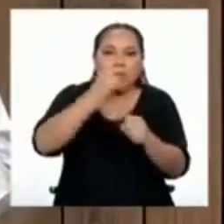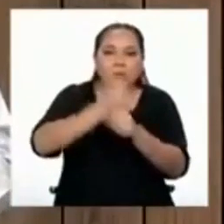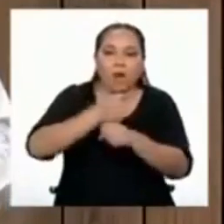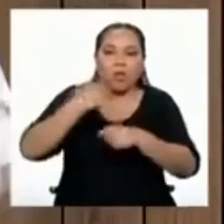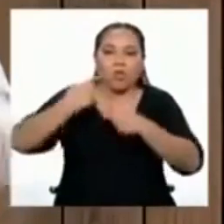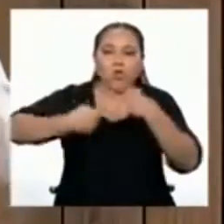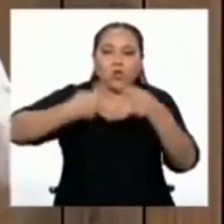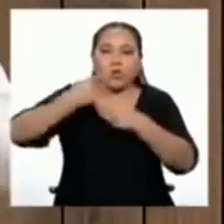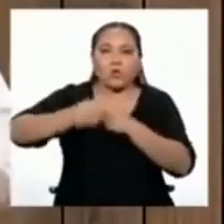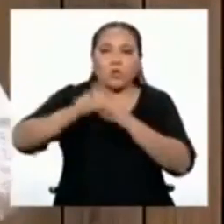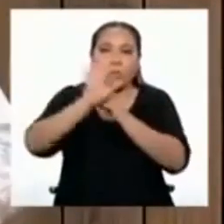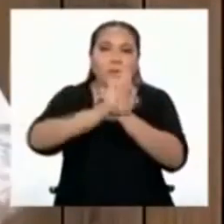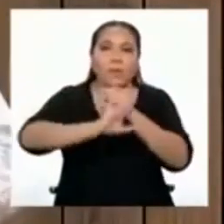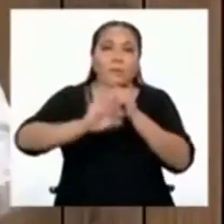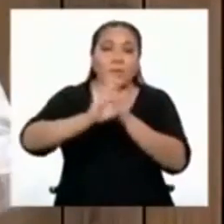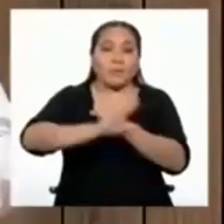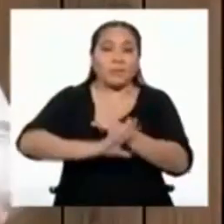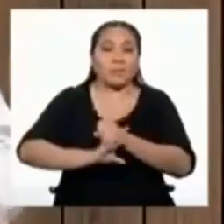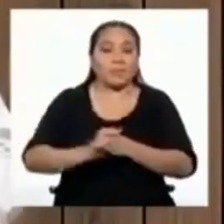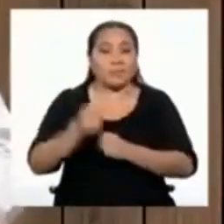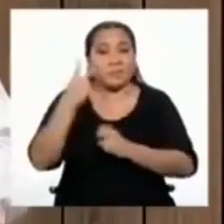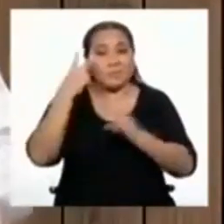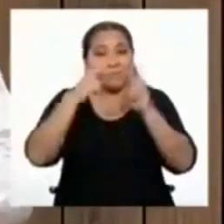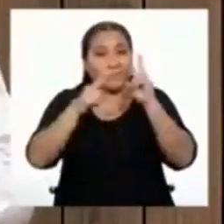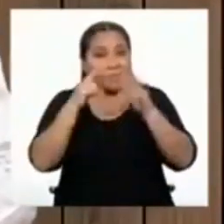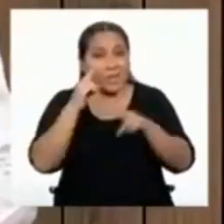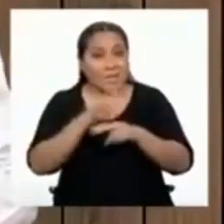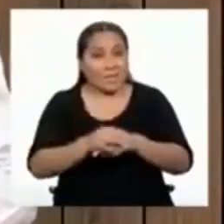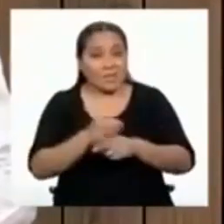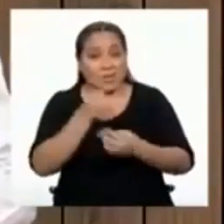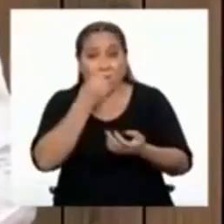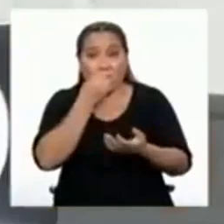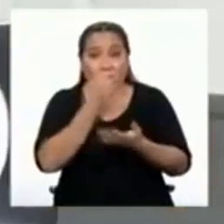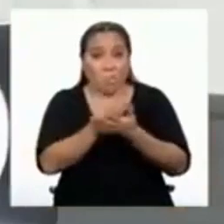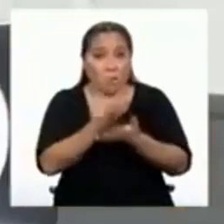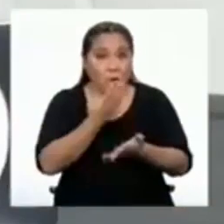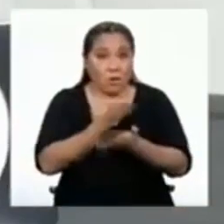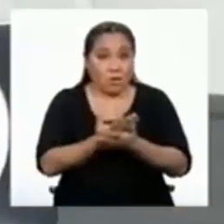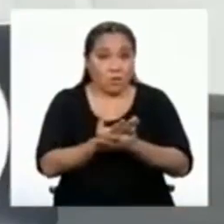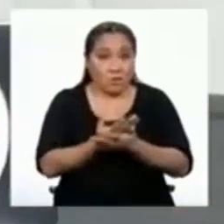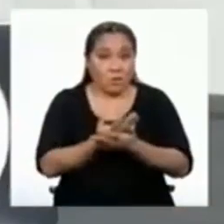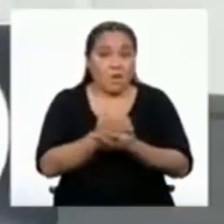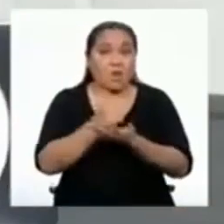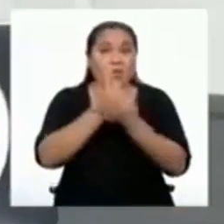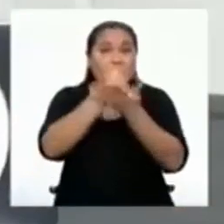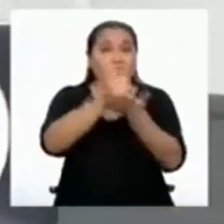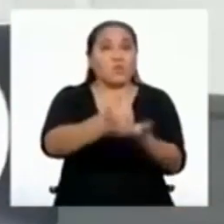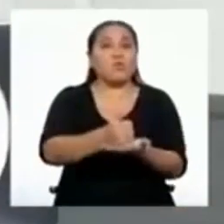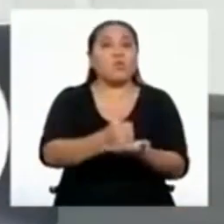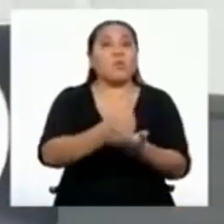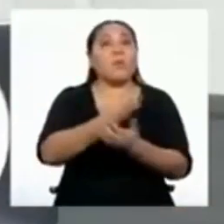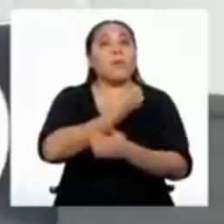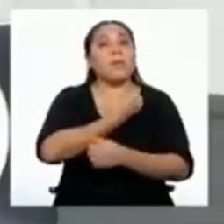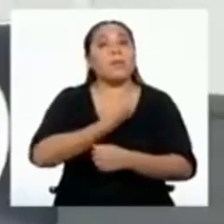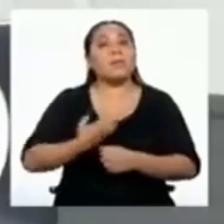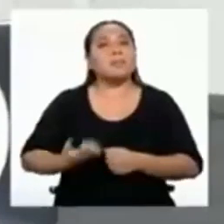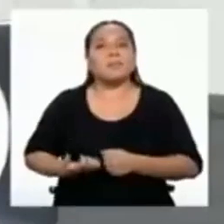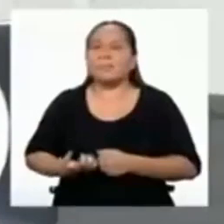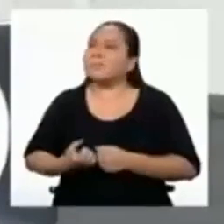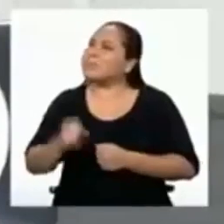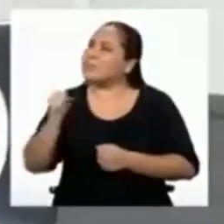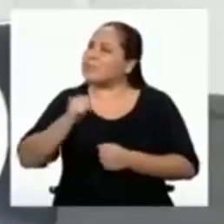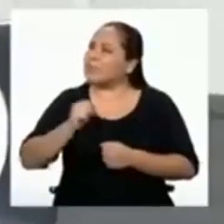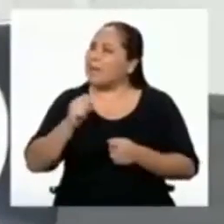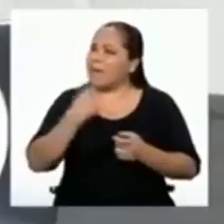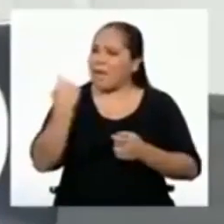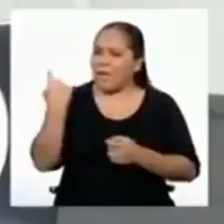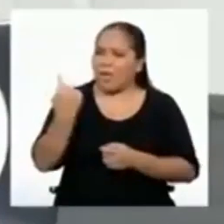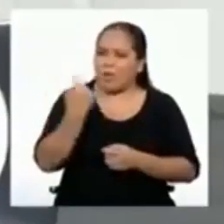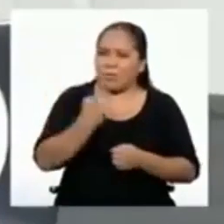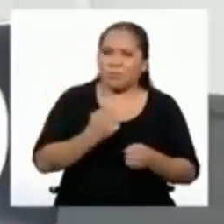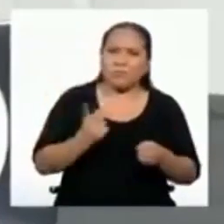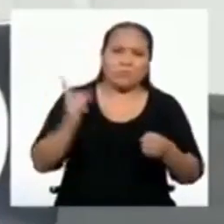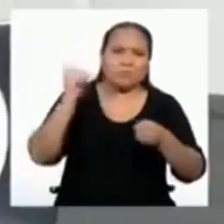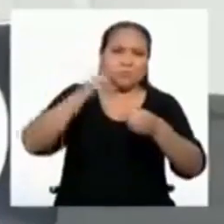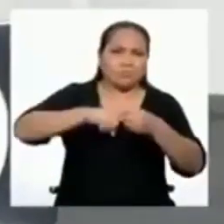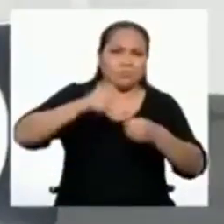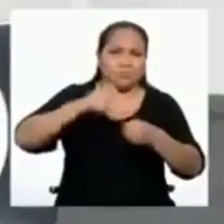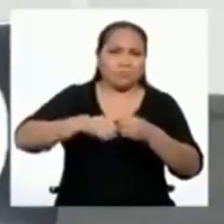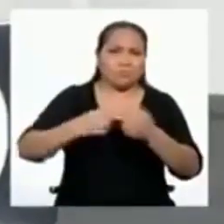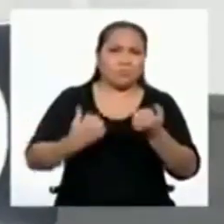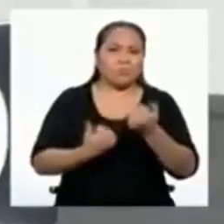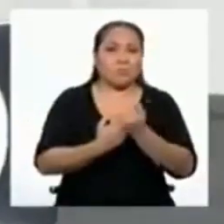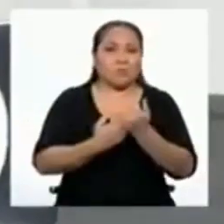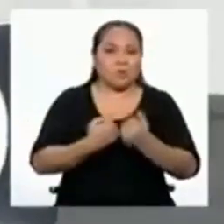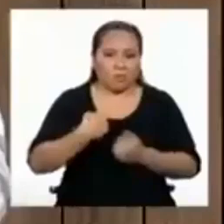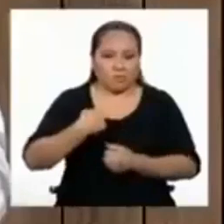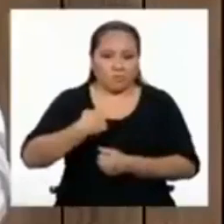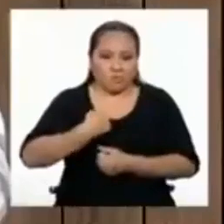protegernos. ¿Ves que somos un buen aliado para el Estado? ¡Claro! Tenemos que sumar al gobierno. Por algo nosotros mismos